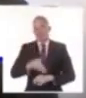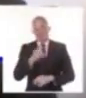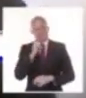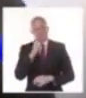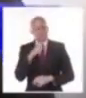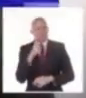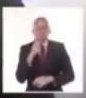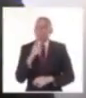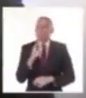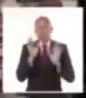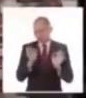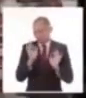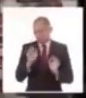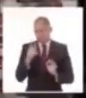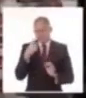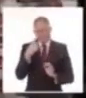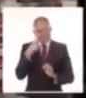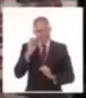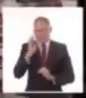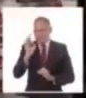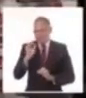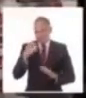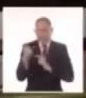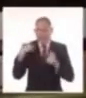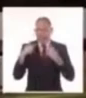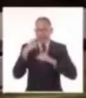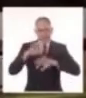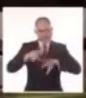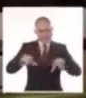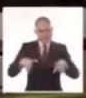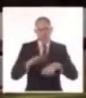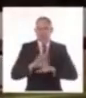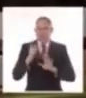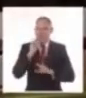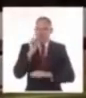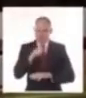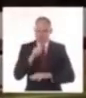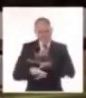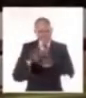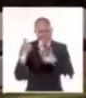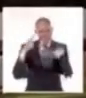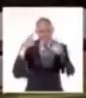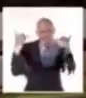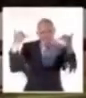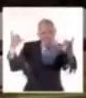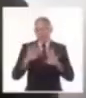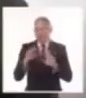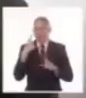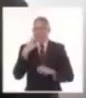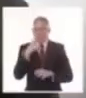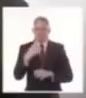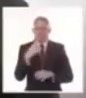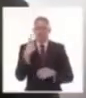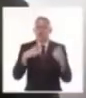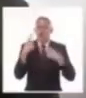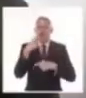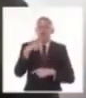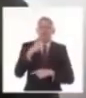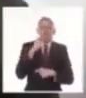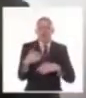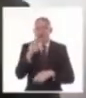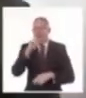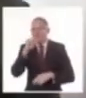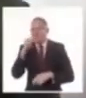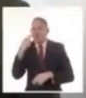ciertamente habían penetrado al lugar, obteniendo imágenes donde evidenciaban que ciertamente había una cantidad de cajas de pollo dentro de